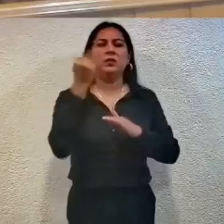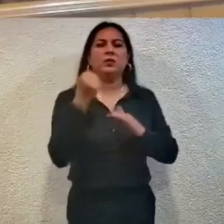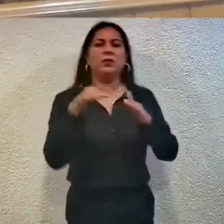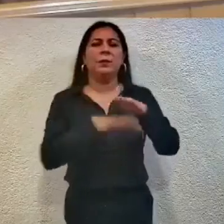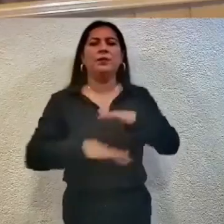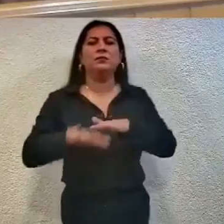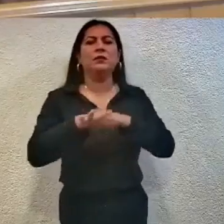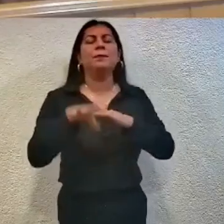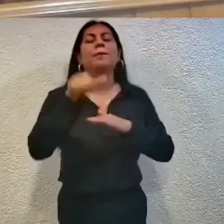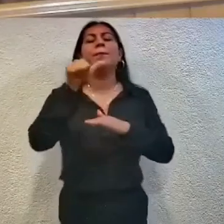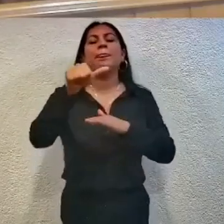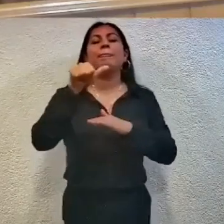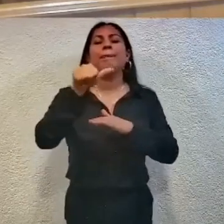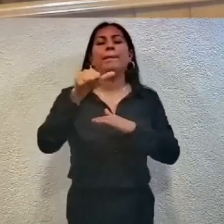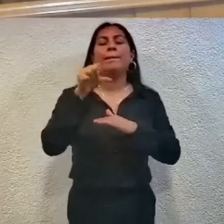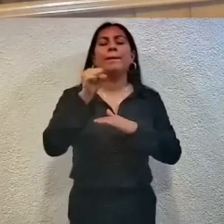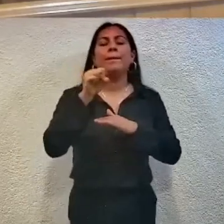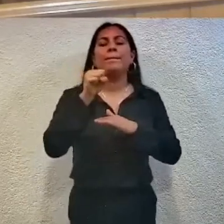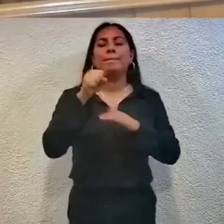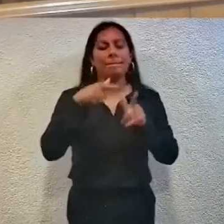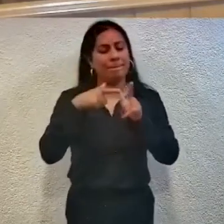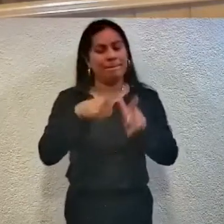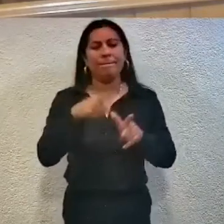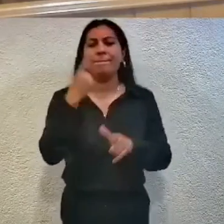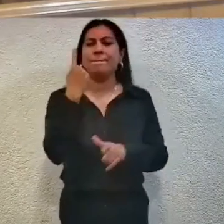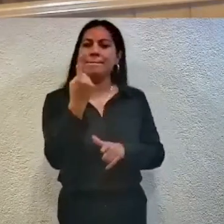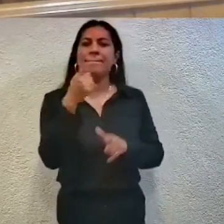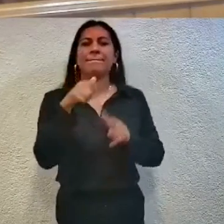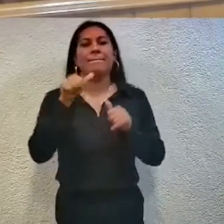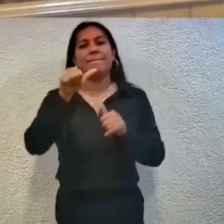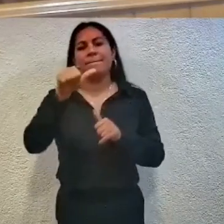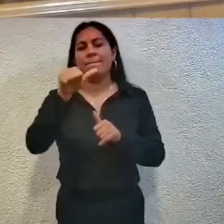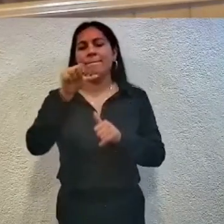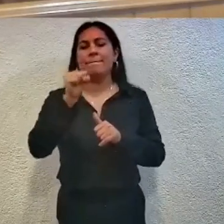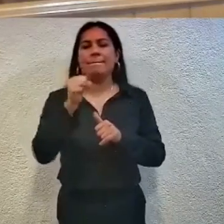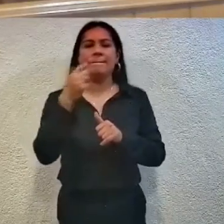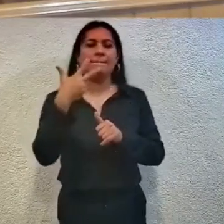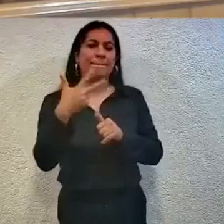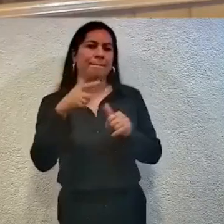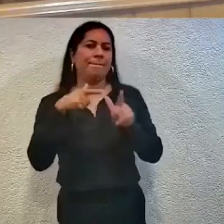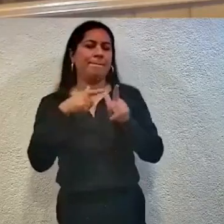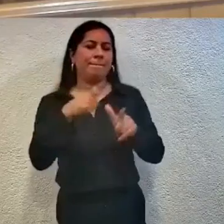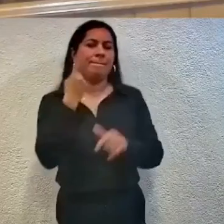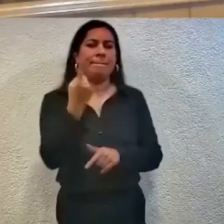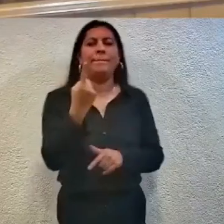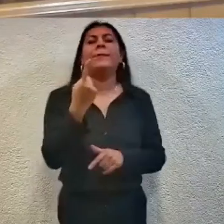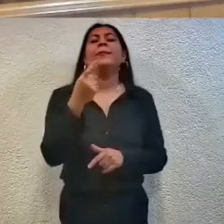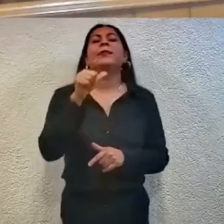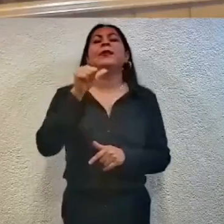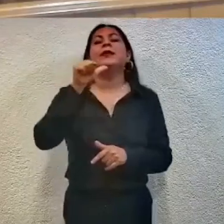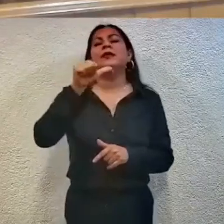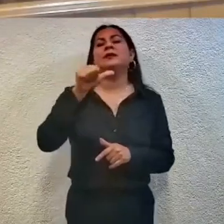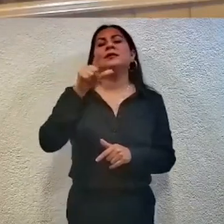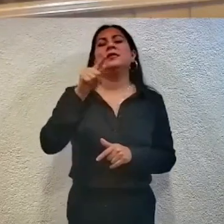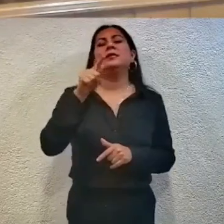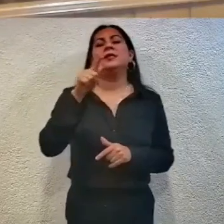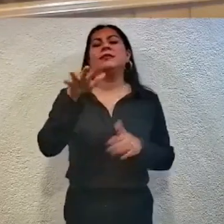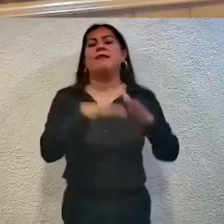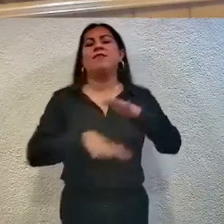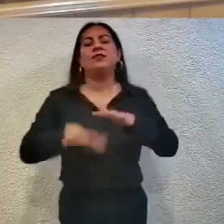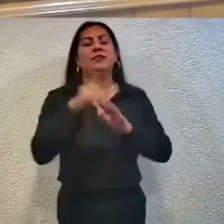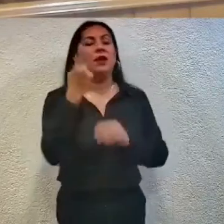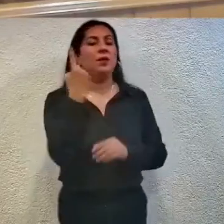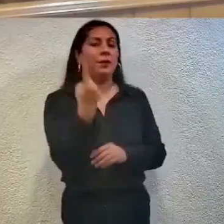básica, 1660 contigua 1, 1668 contigua 1 y 1670 básica.